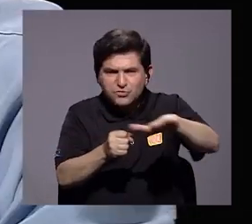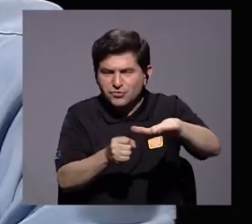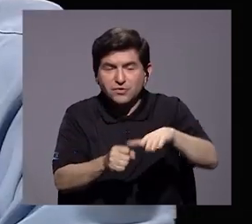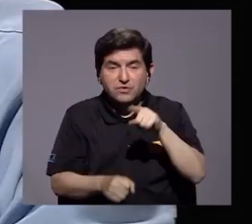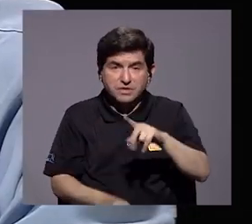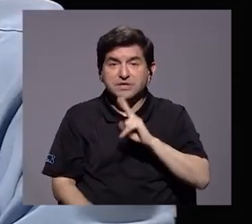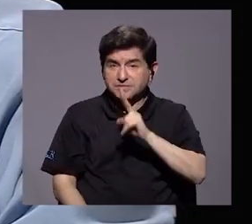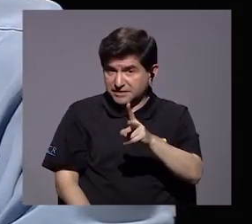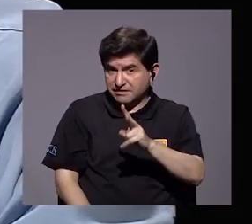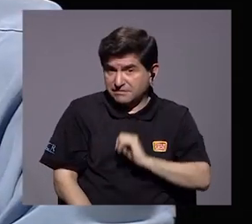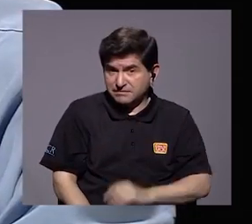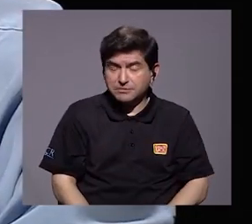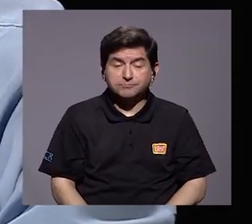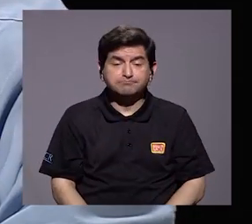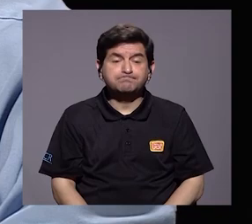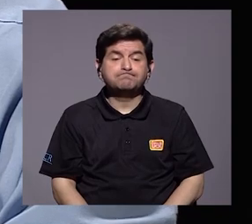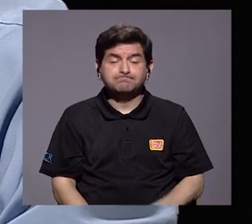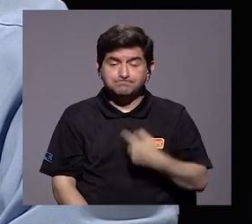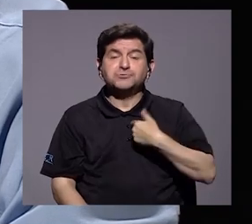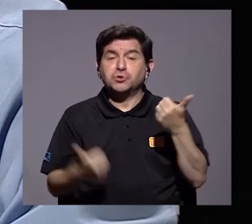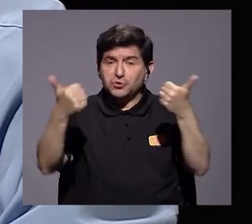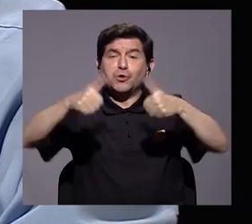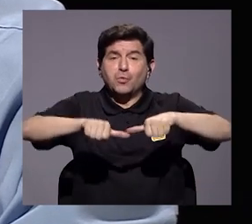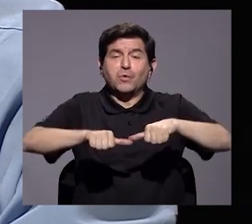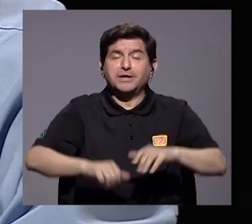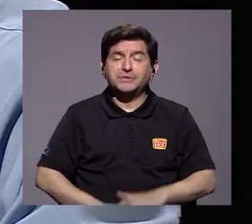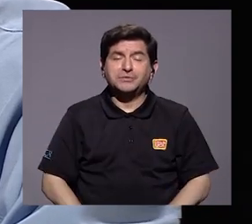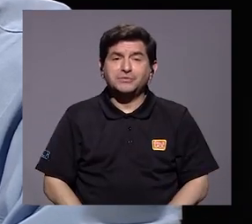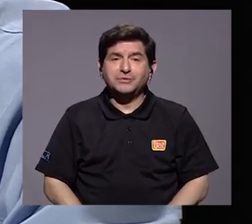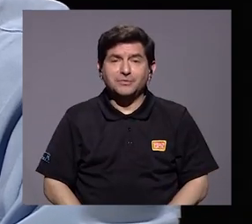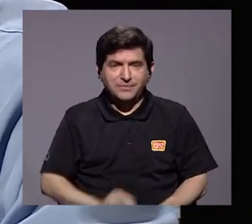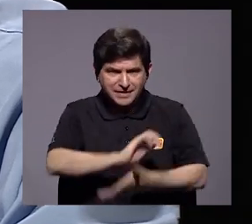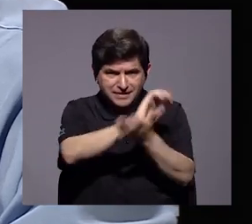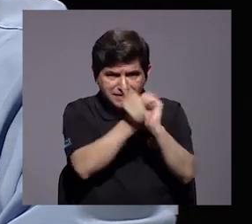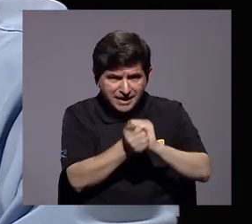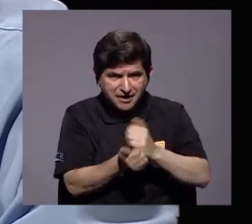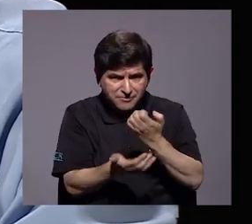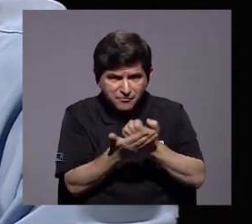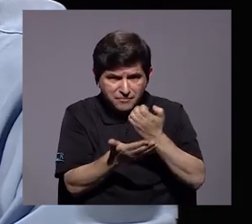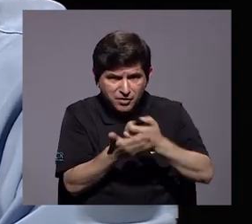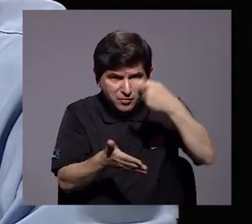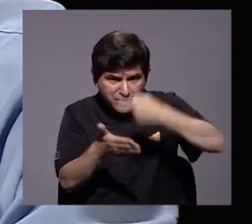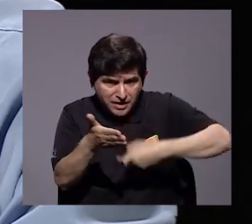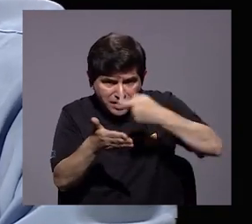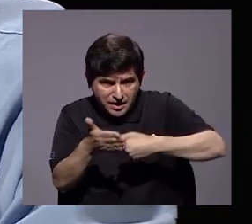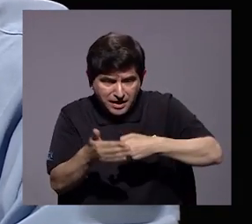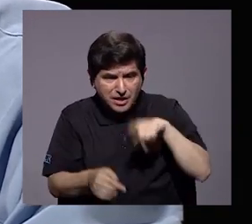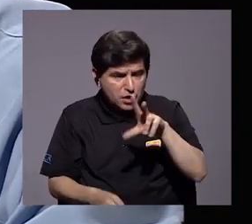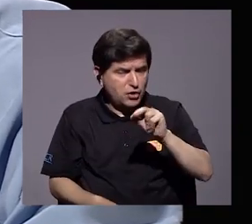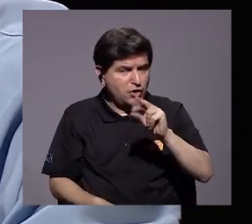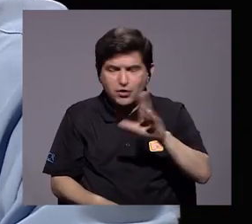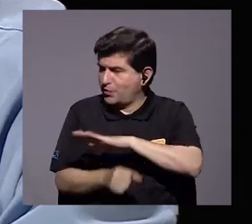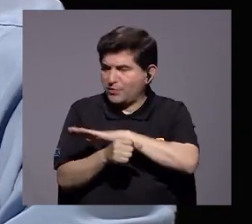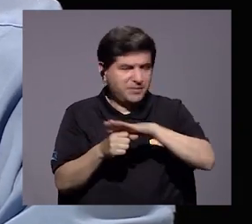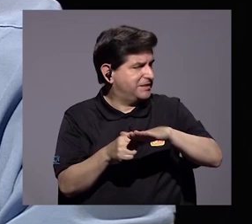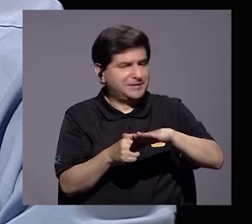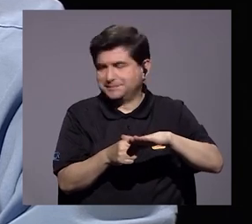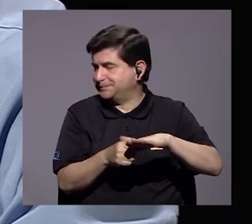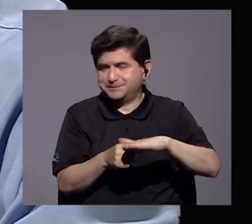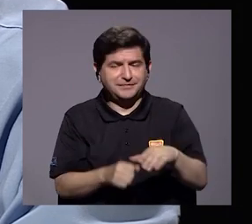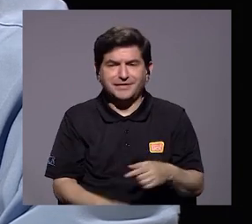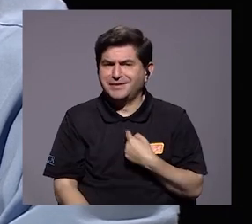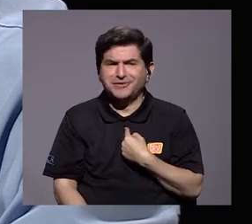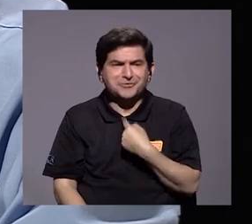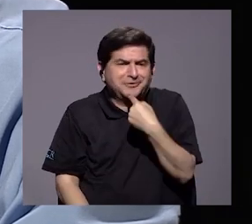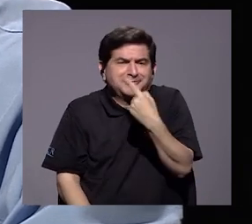en eso sí podrían tener razón sí bueno yo estoy totalmente de acuerdo si estamos hablando de la reforma fiscal no fue una reforma integral y